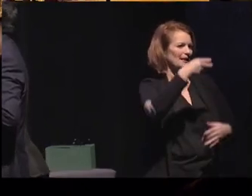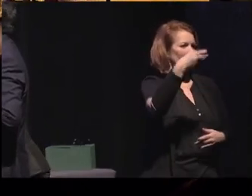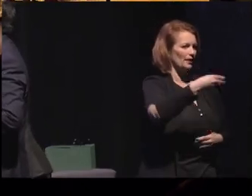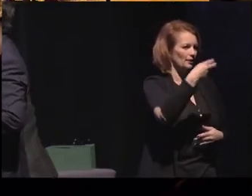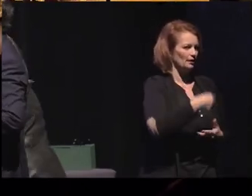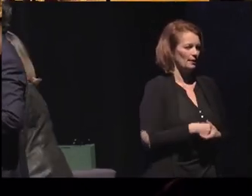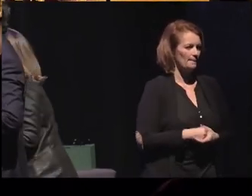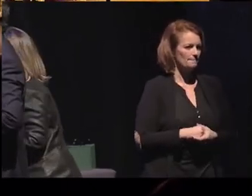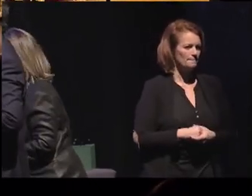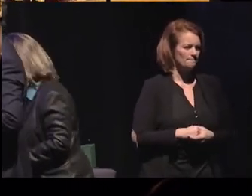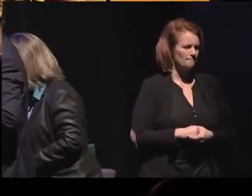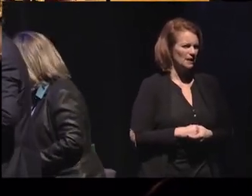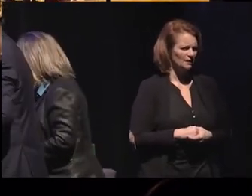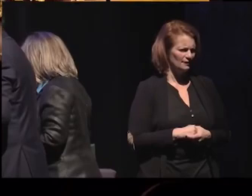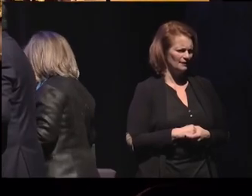harta.